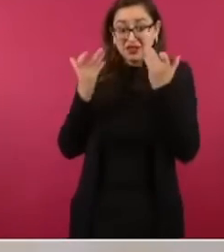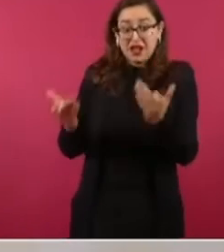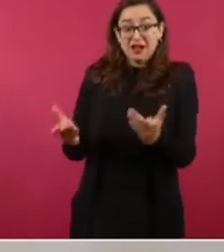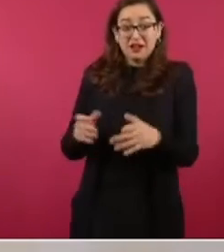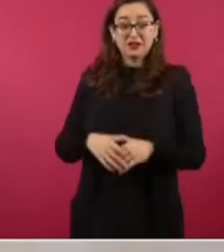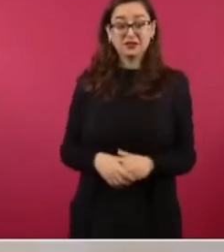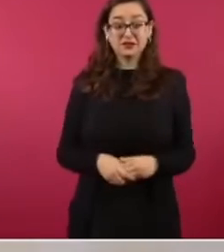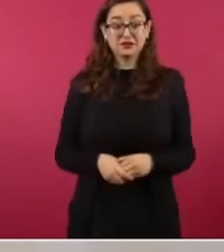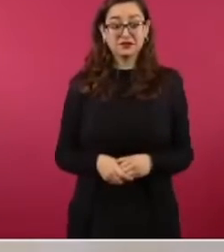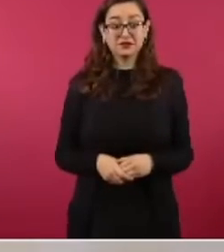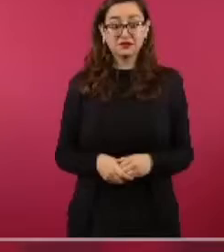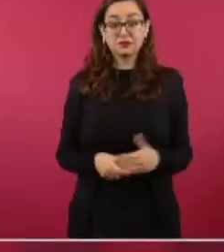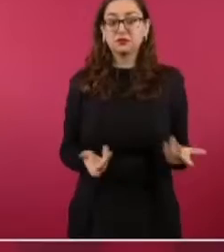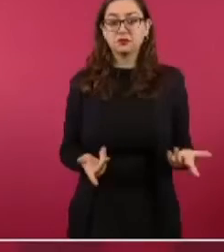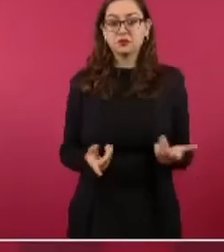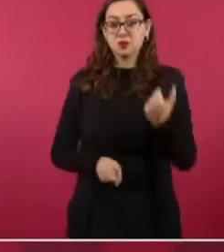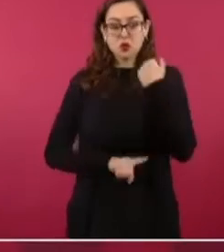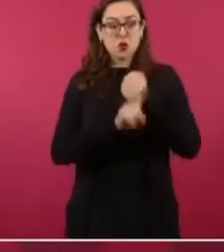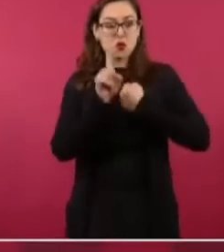polémica